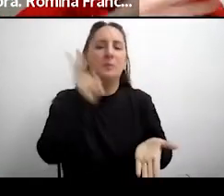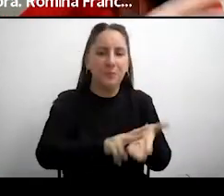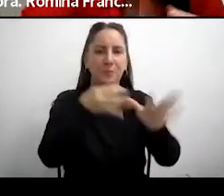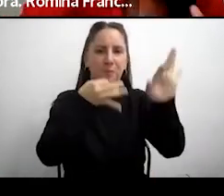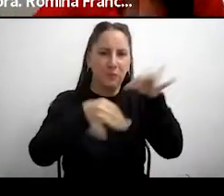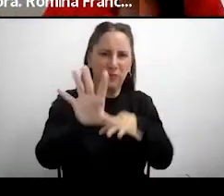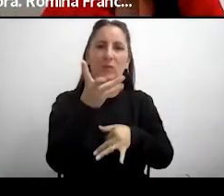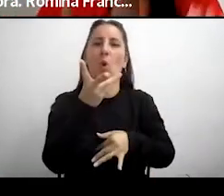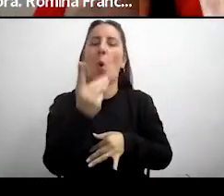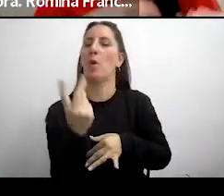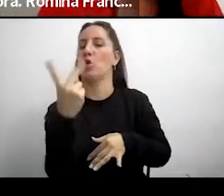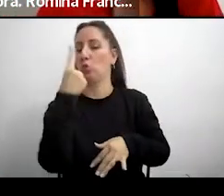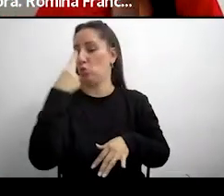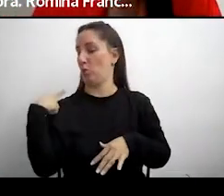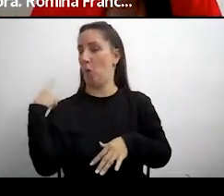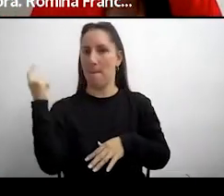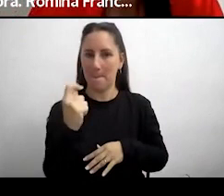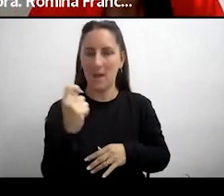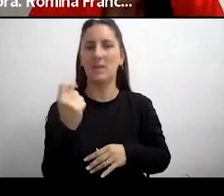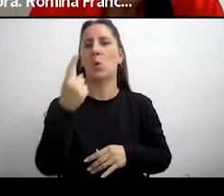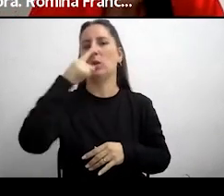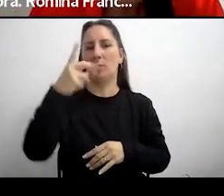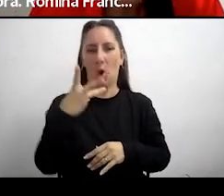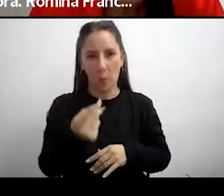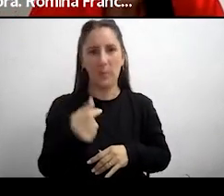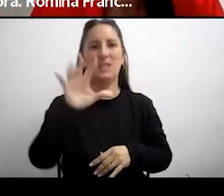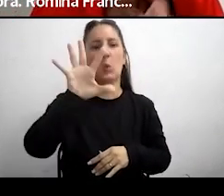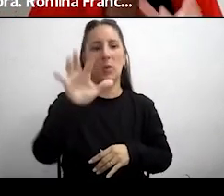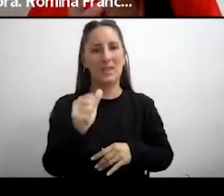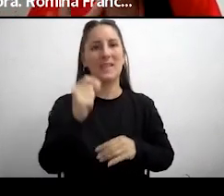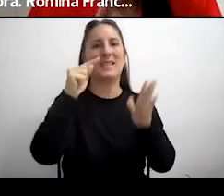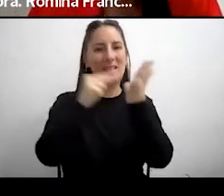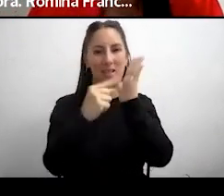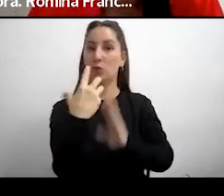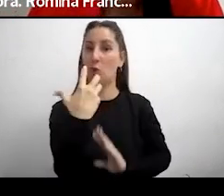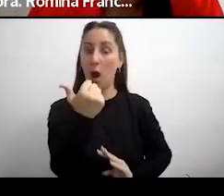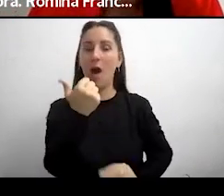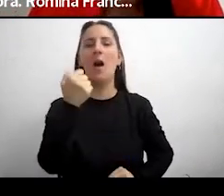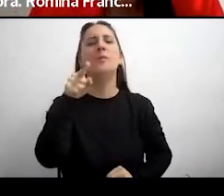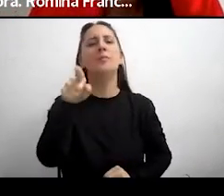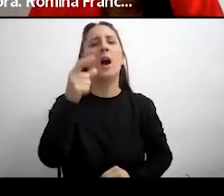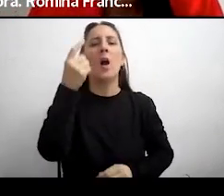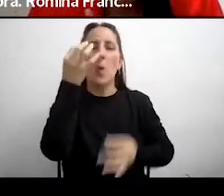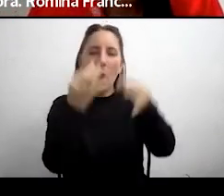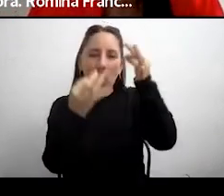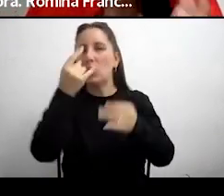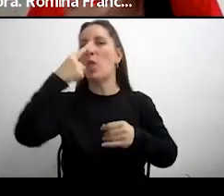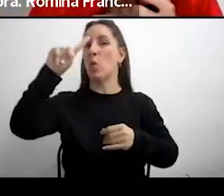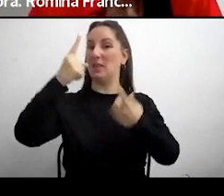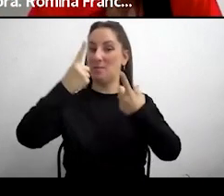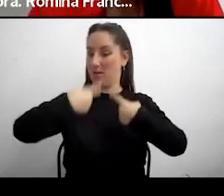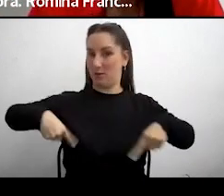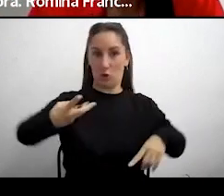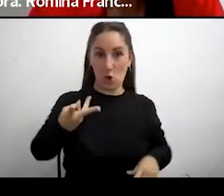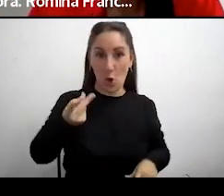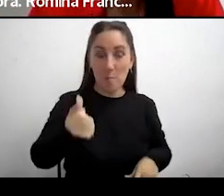compras de los 2 últimos meses, las últimas compras, el 56 inciso A, como tiene, digamos, una evaluación de últimas compras, y ya tiene